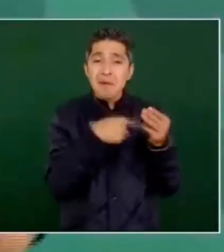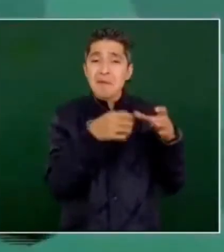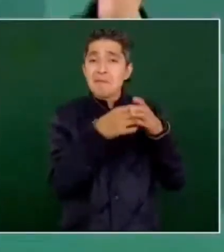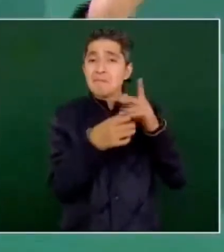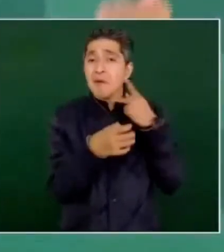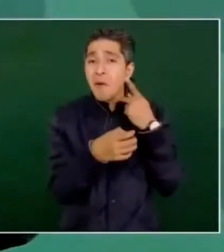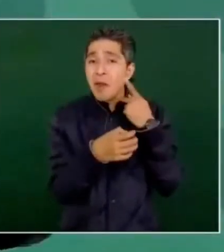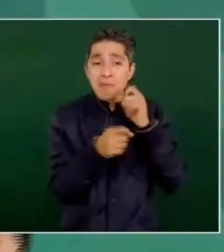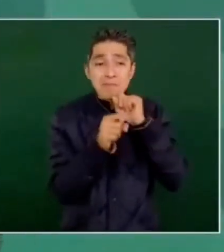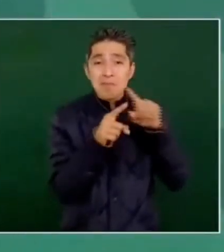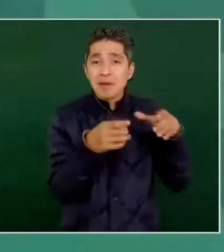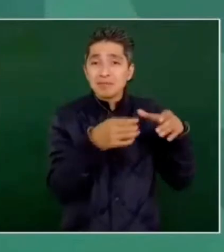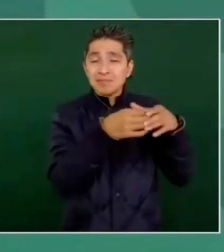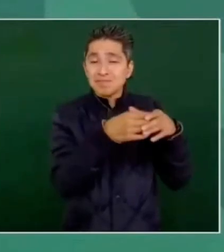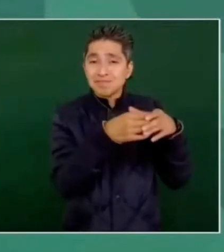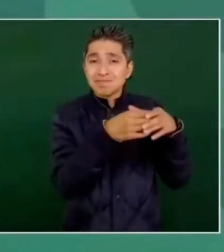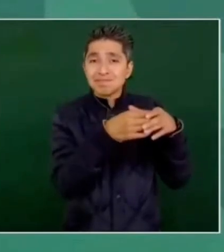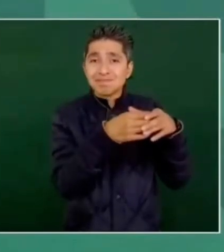pues es un presunto